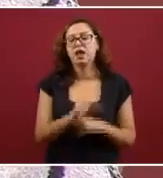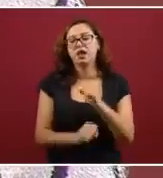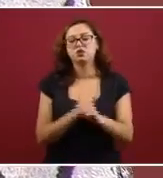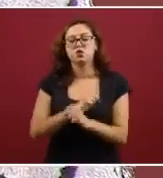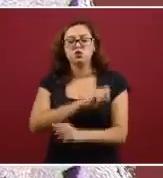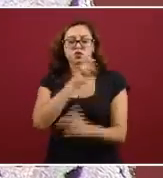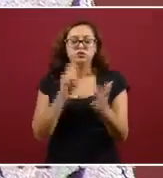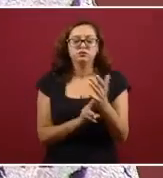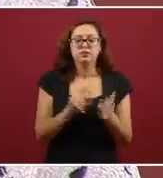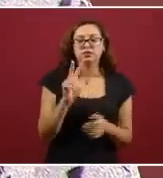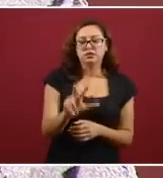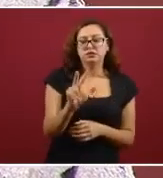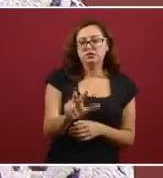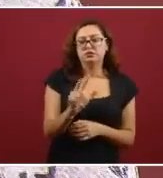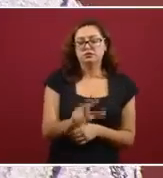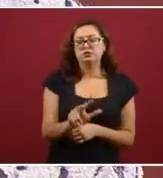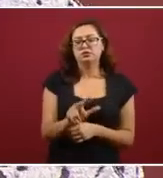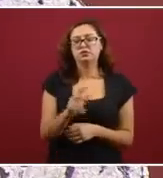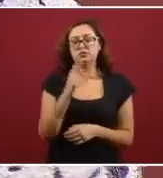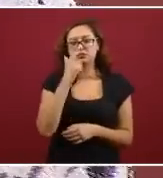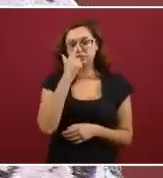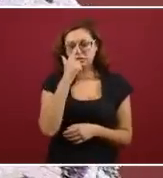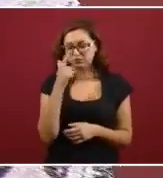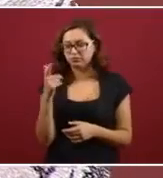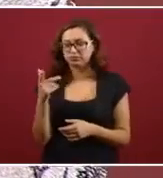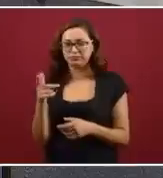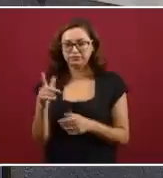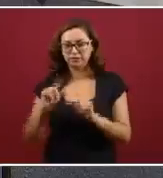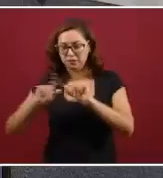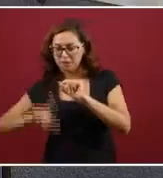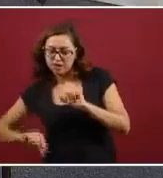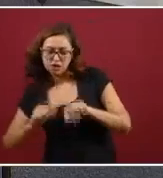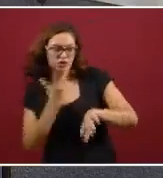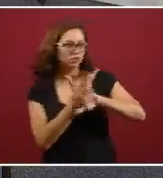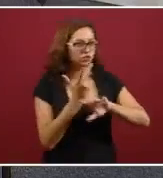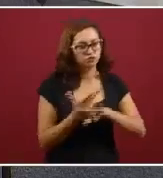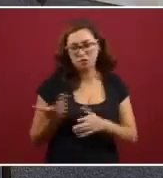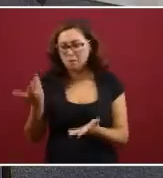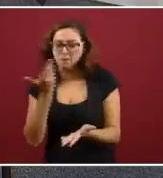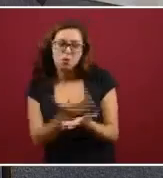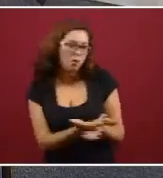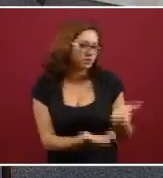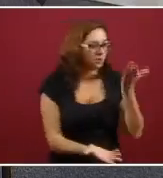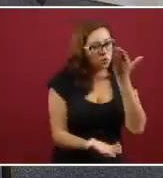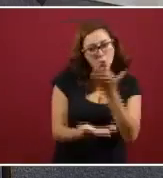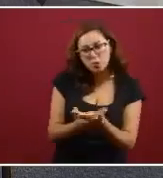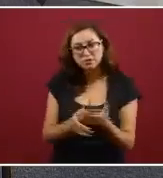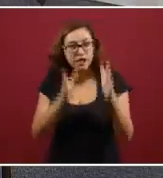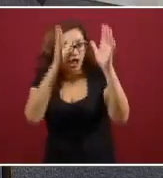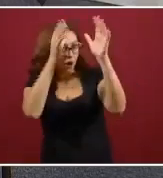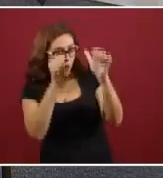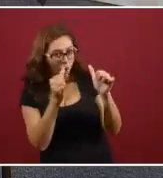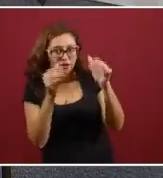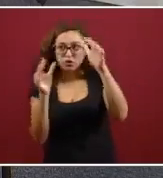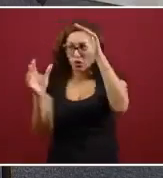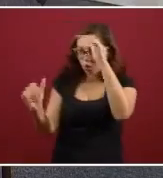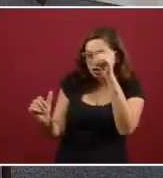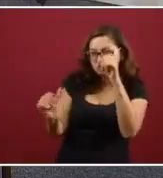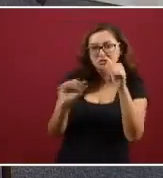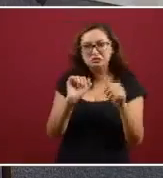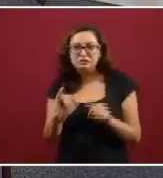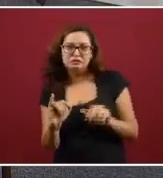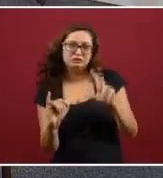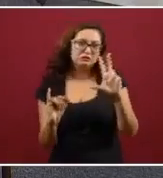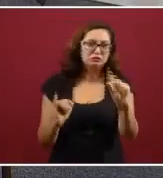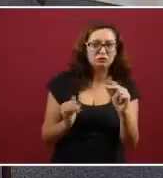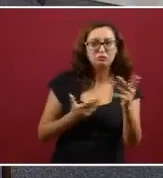2018 presentan propuestas de ver si llegan al acuerdo o no, pero finalmente en febrero de este año el Departamento